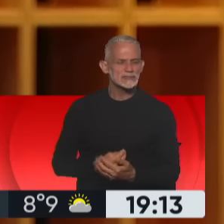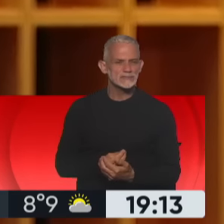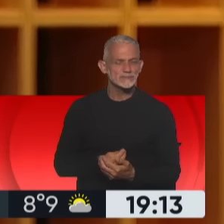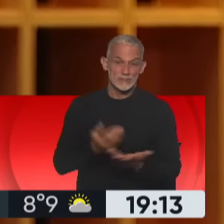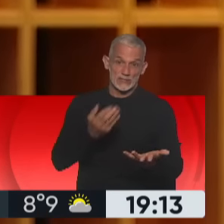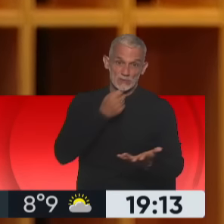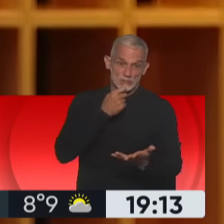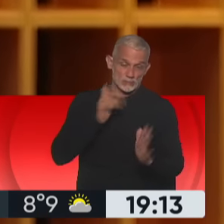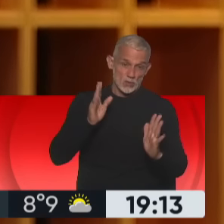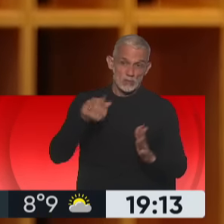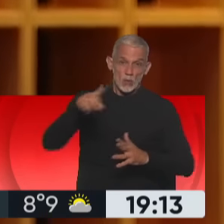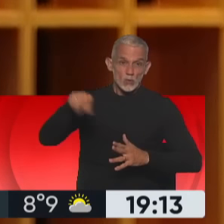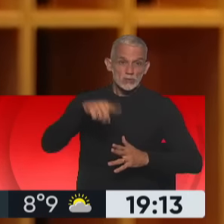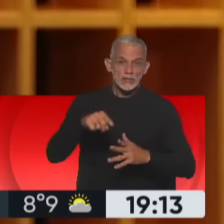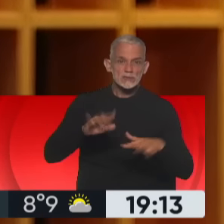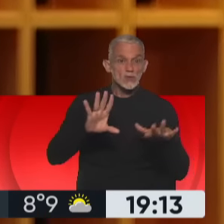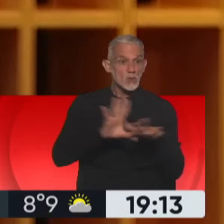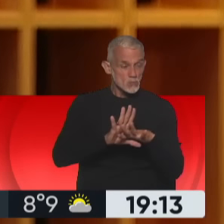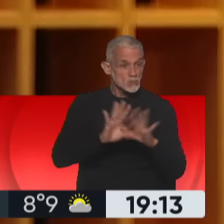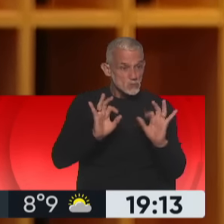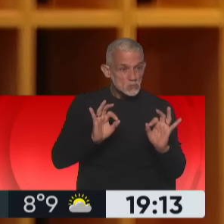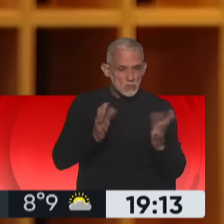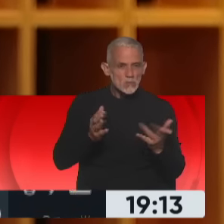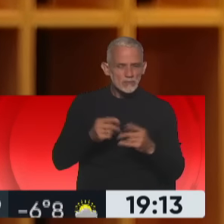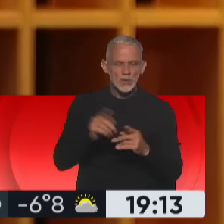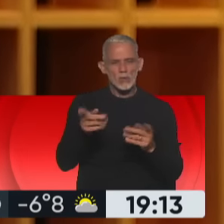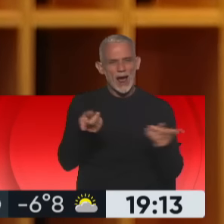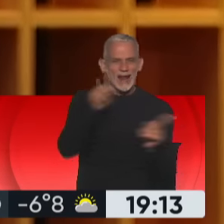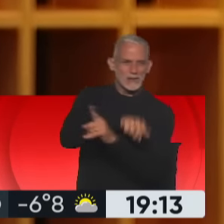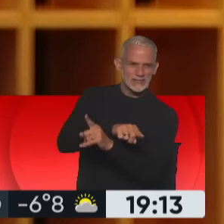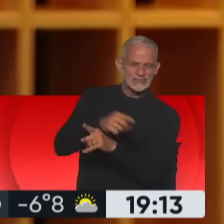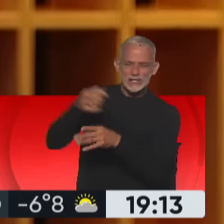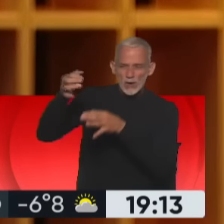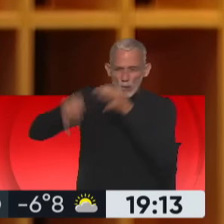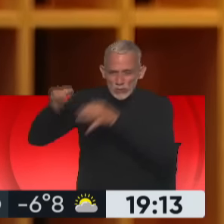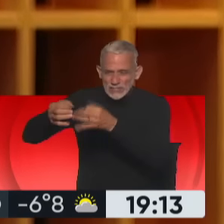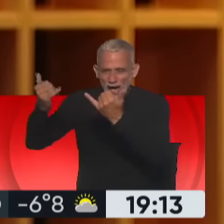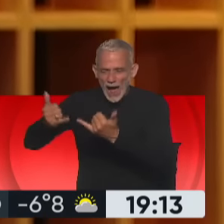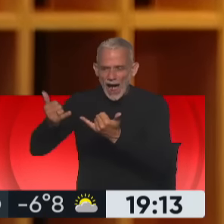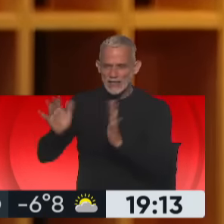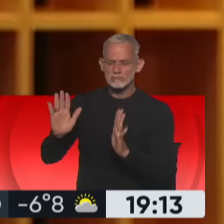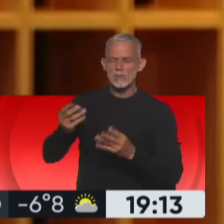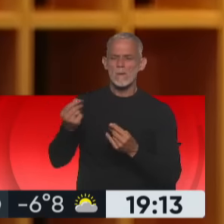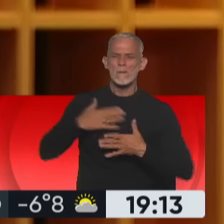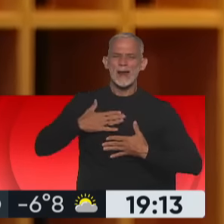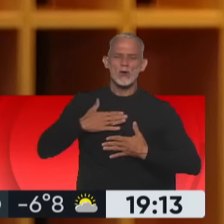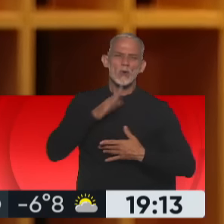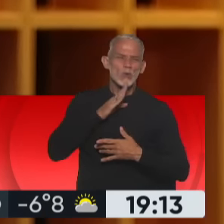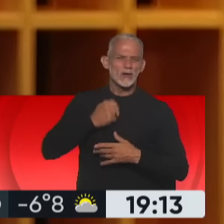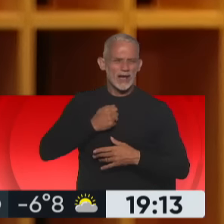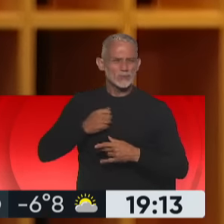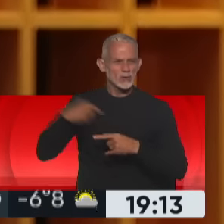que si ustedes obran de manera justa, y eso lo sabemos todo, porque está en nuestra base de los valores